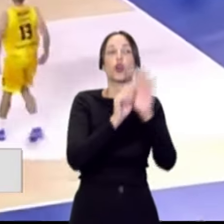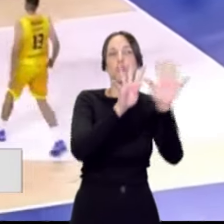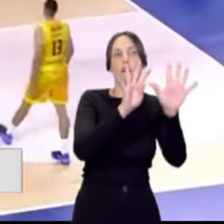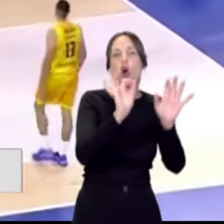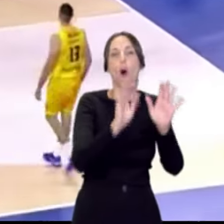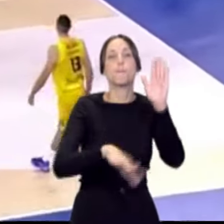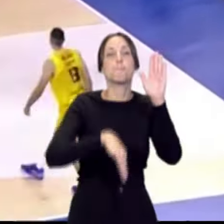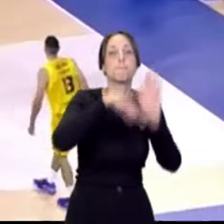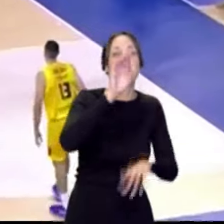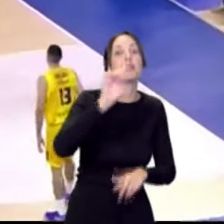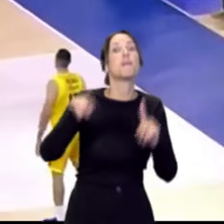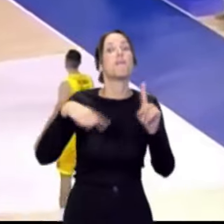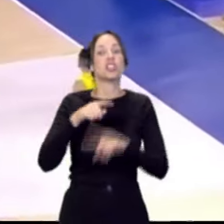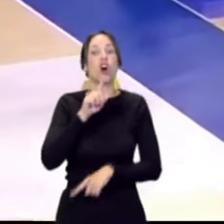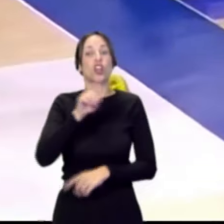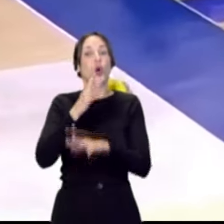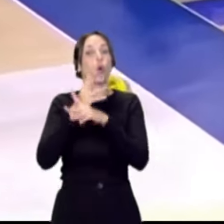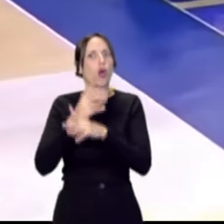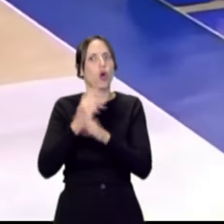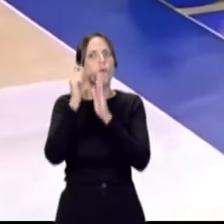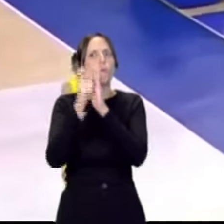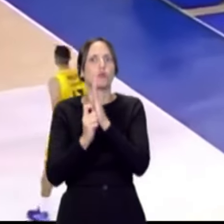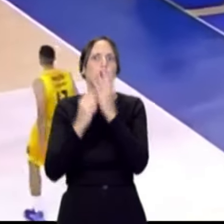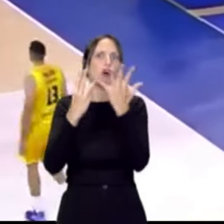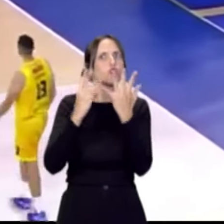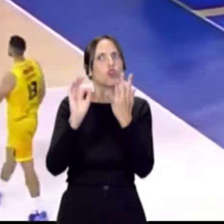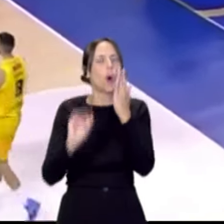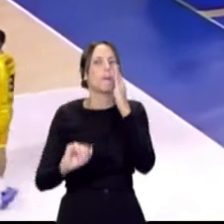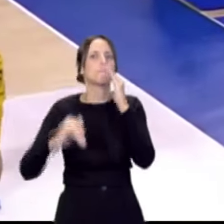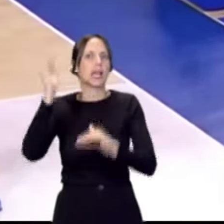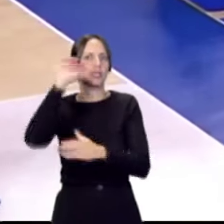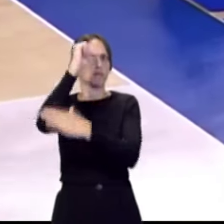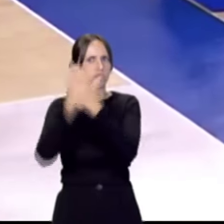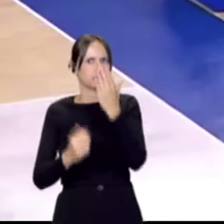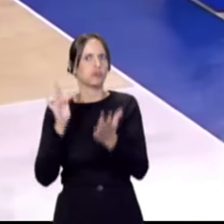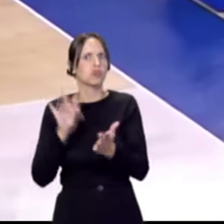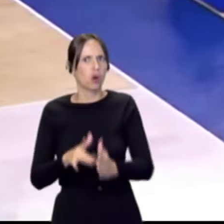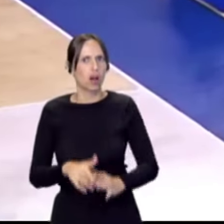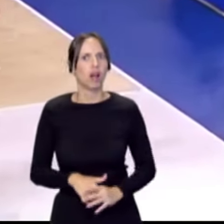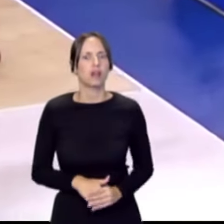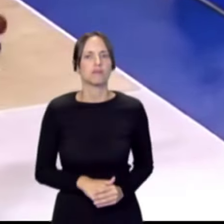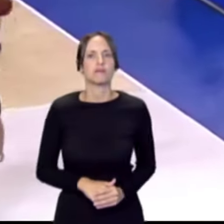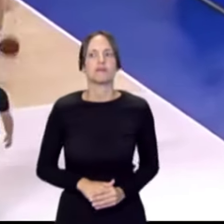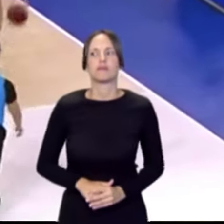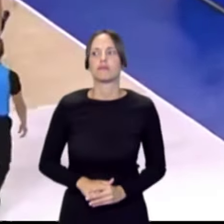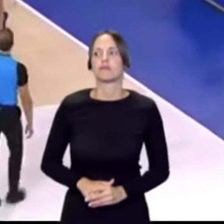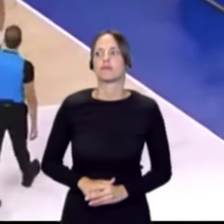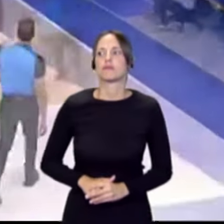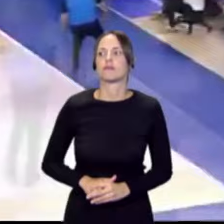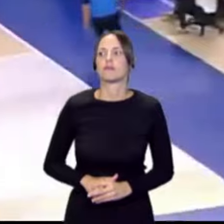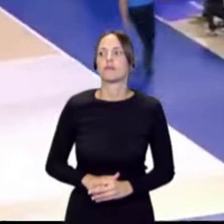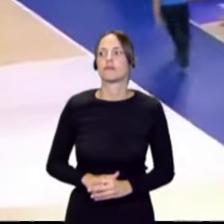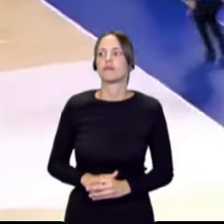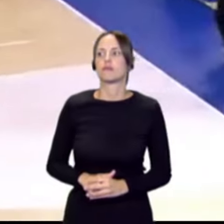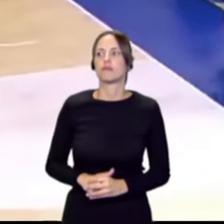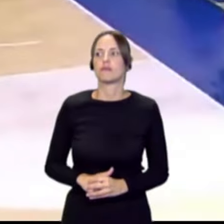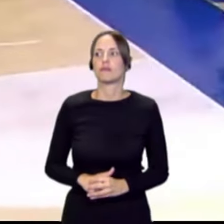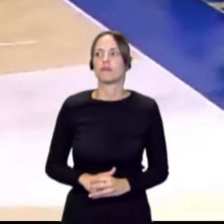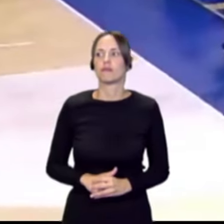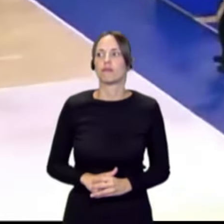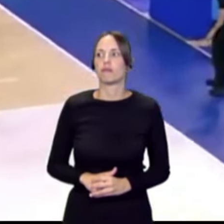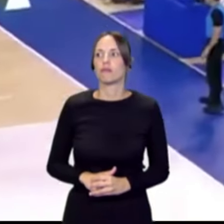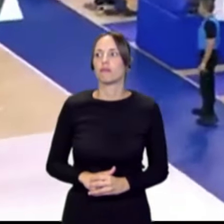11 jugadores con 8 o más puntos anotados. So just leaning into him and that will count. Just